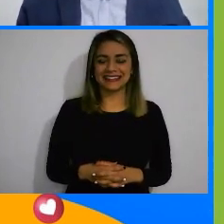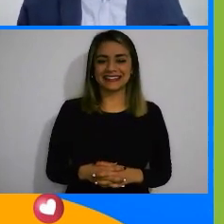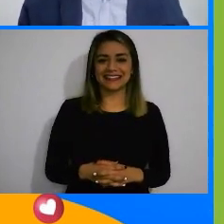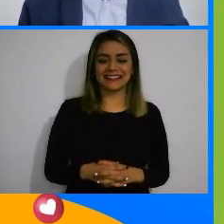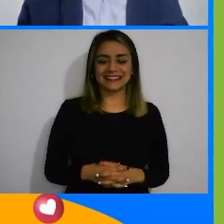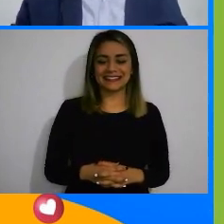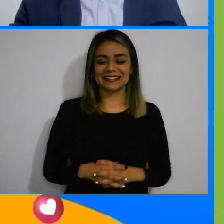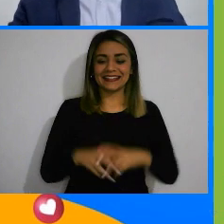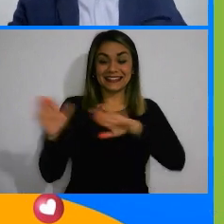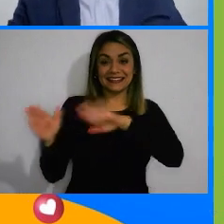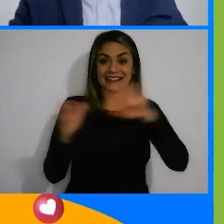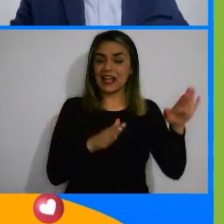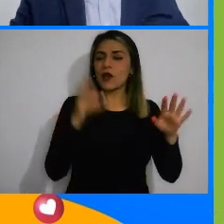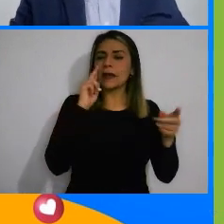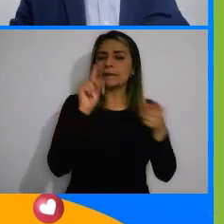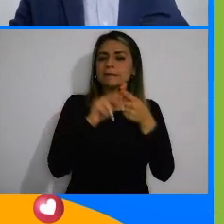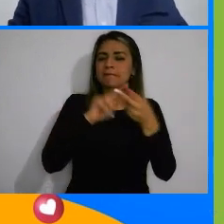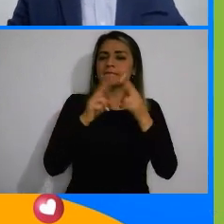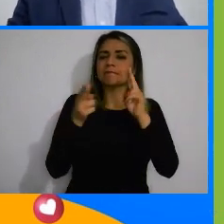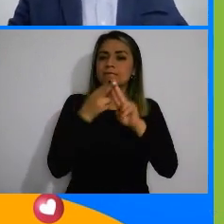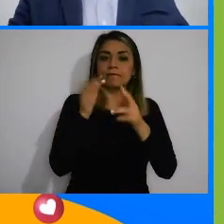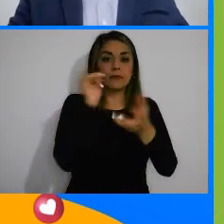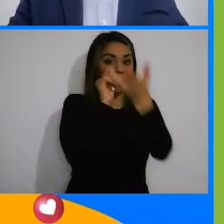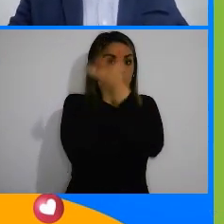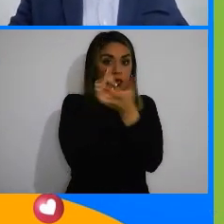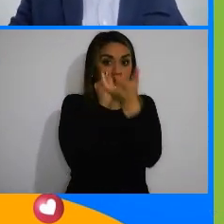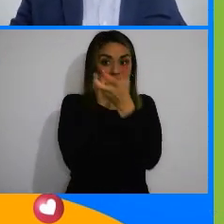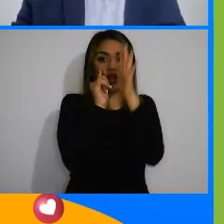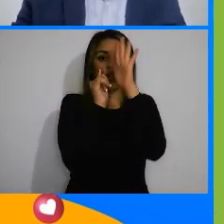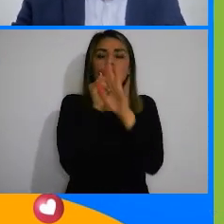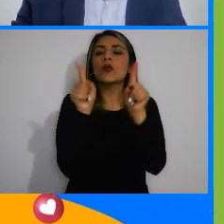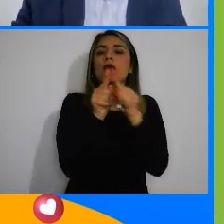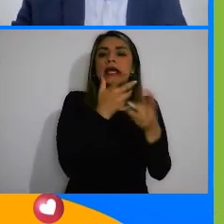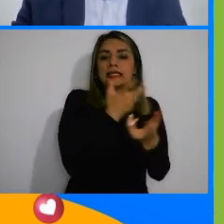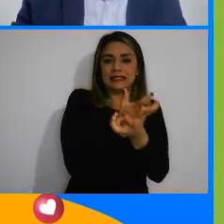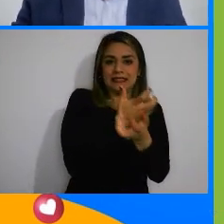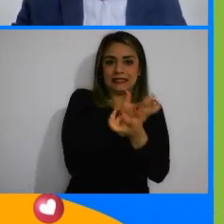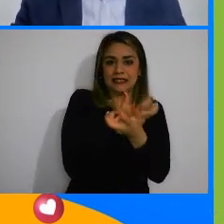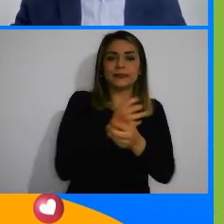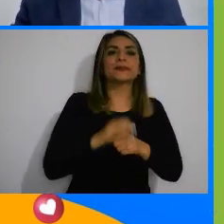Desde el punto de vista entonces de la ecología como ciencia y demás,